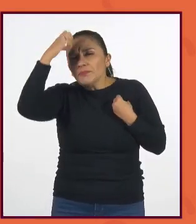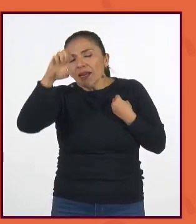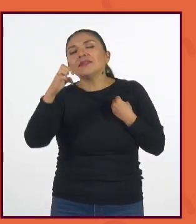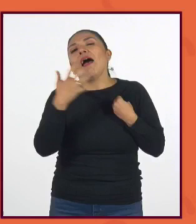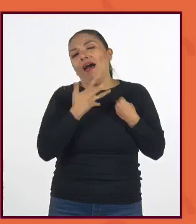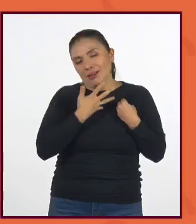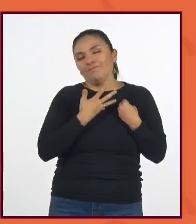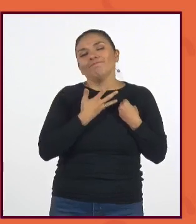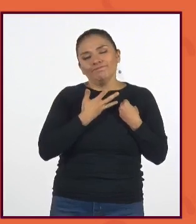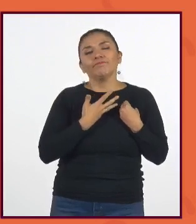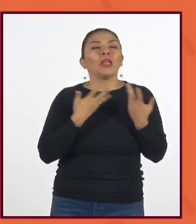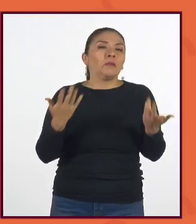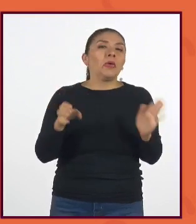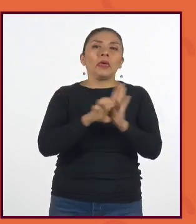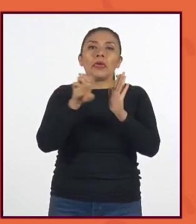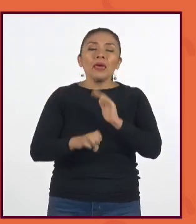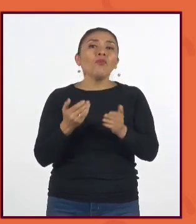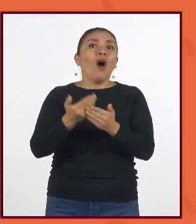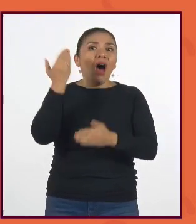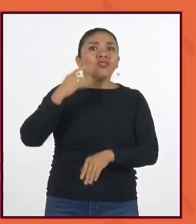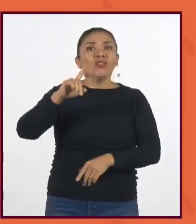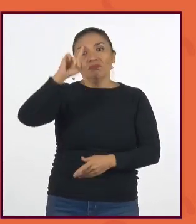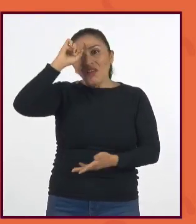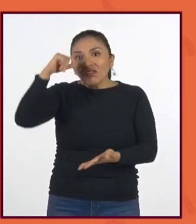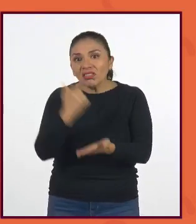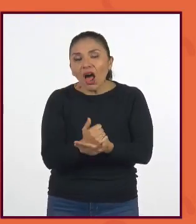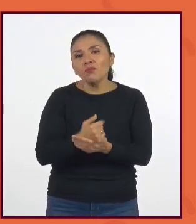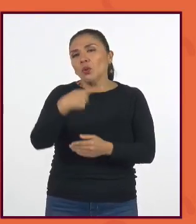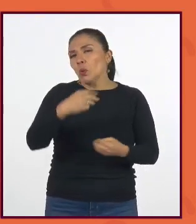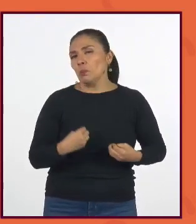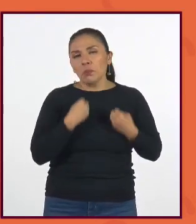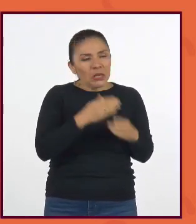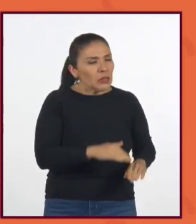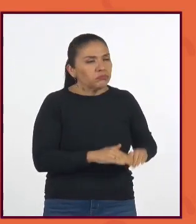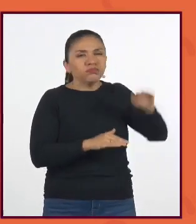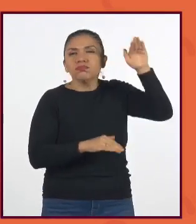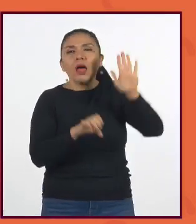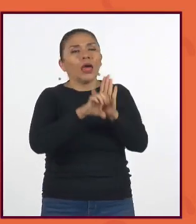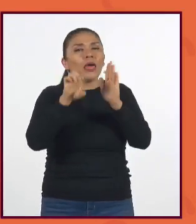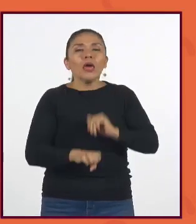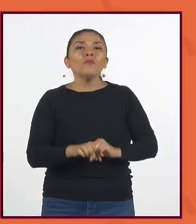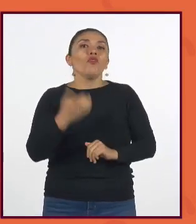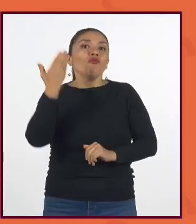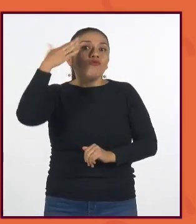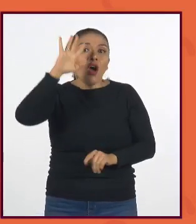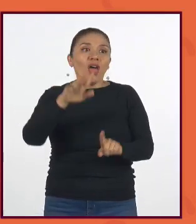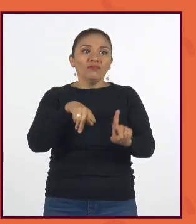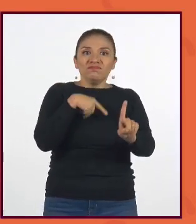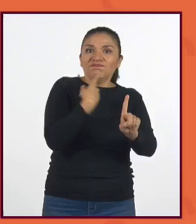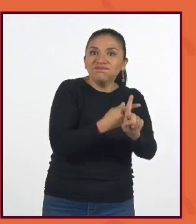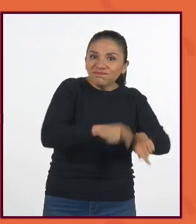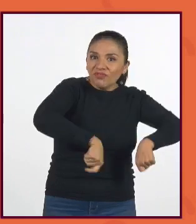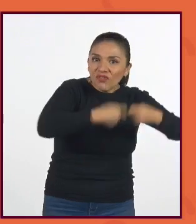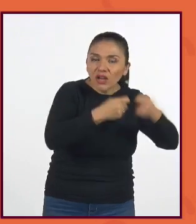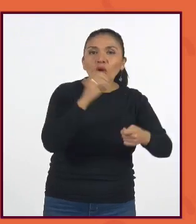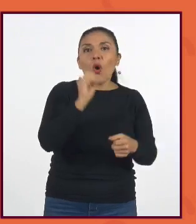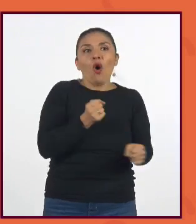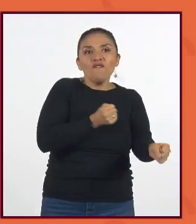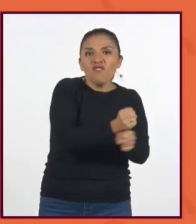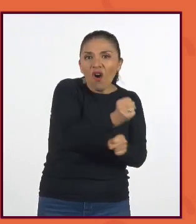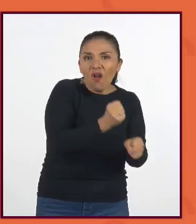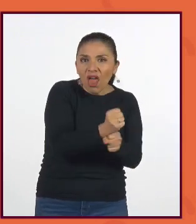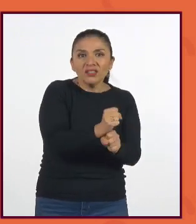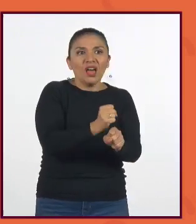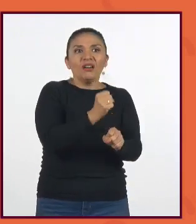Haber experimentado eventos traumáticos a lo largo de la vida, como por ejemplo abuso sexual, violencia